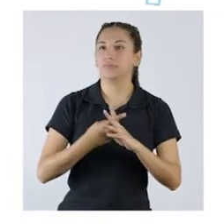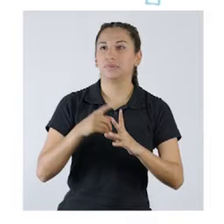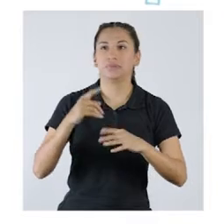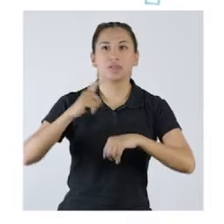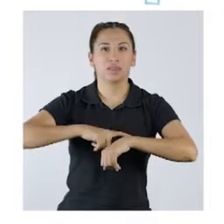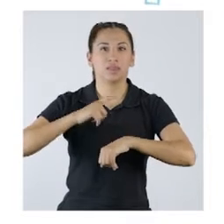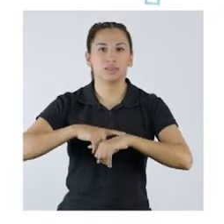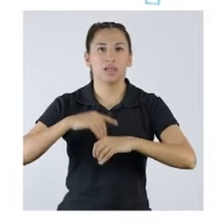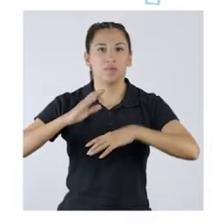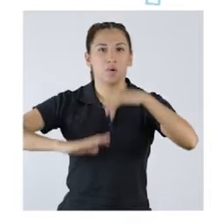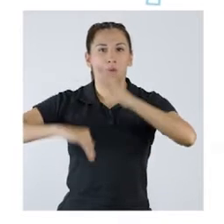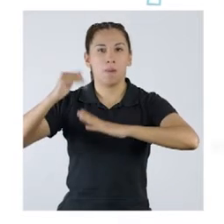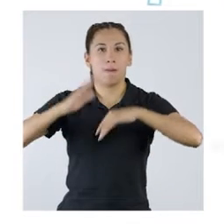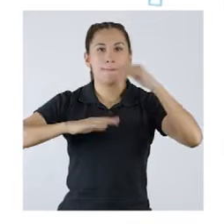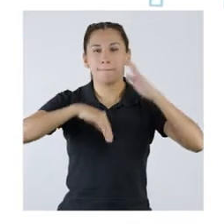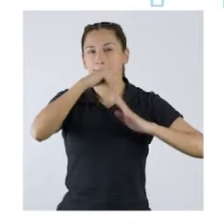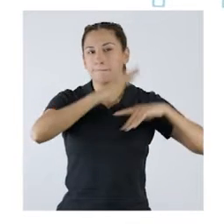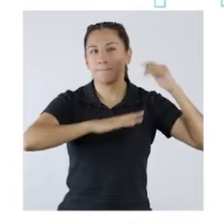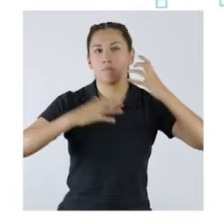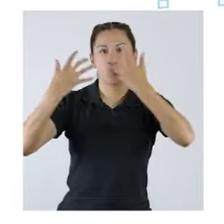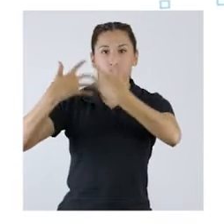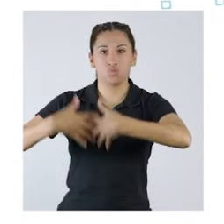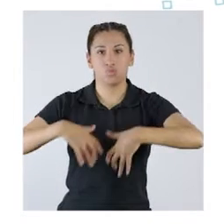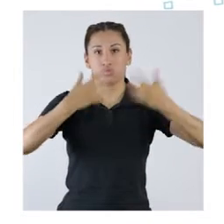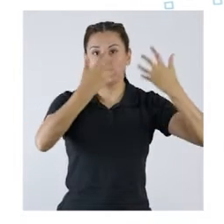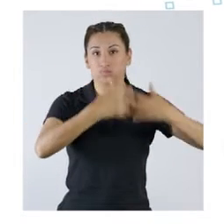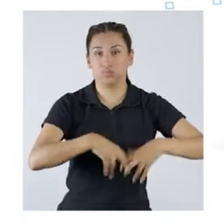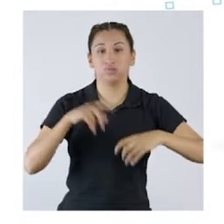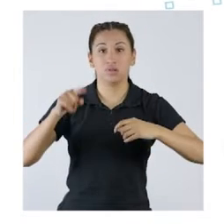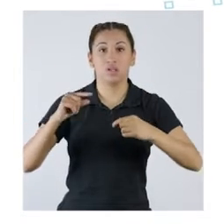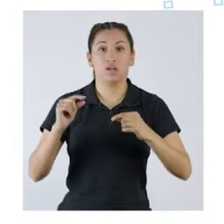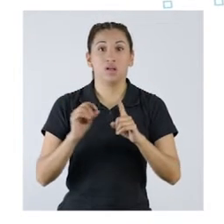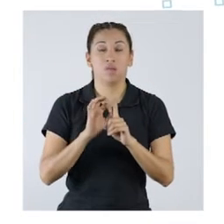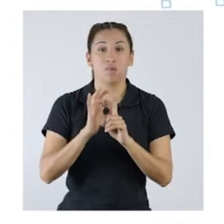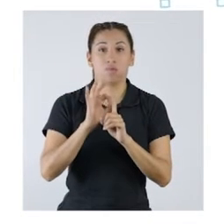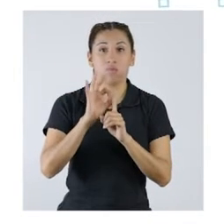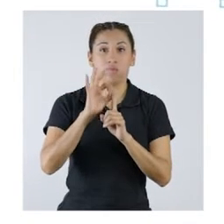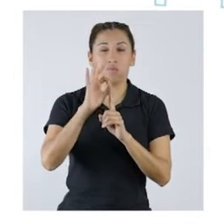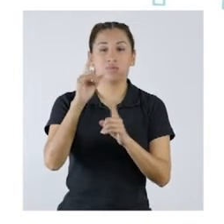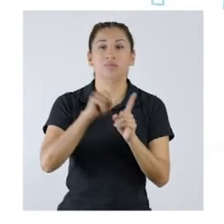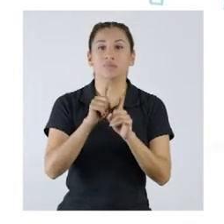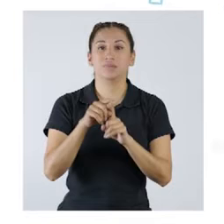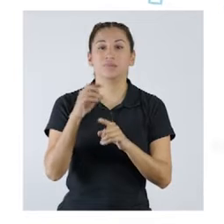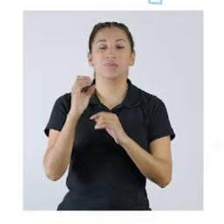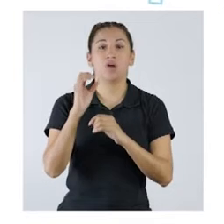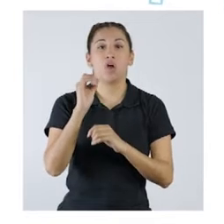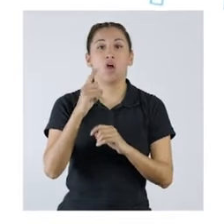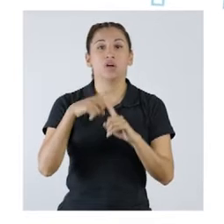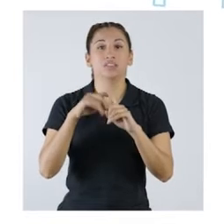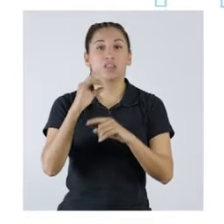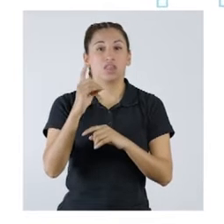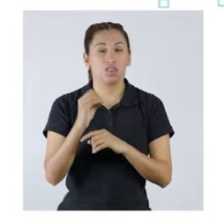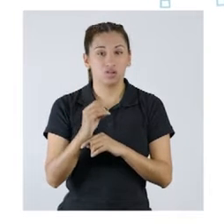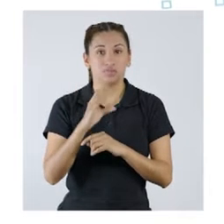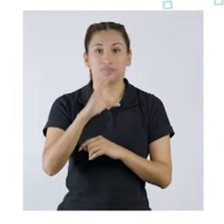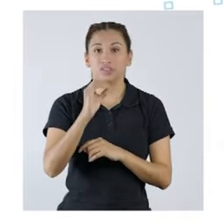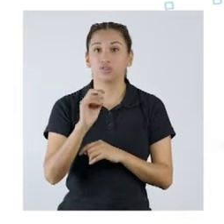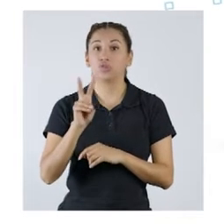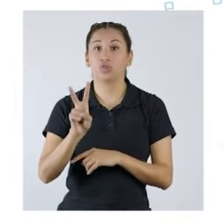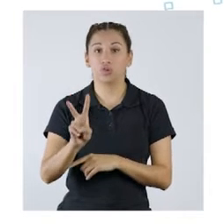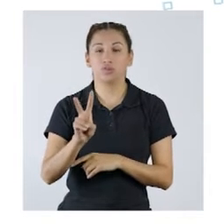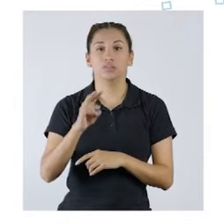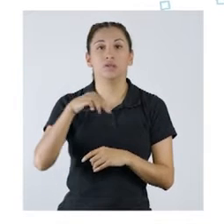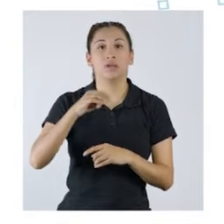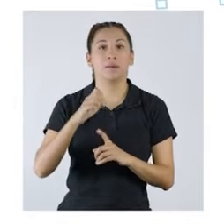del desarrollo de la industria, los niveles de gases de efecto invernadero como dióxido de carbono,